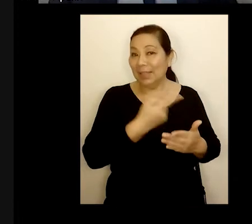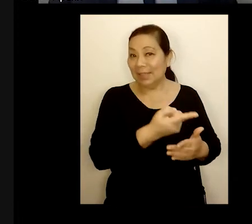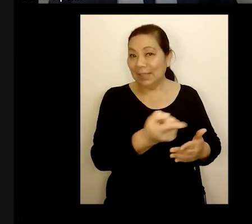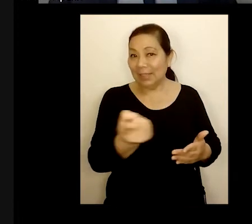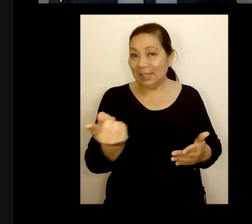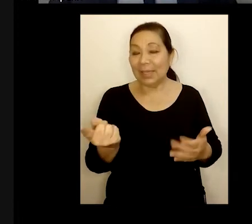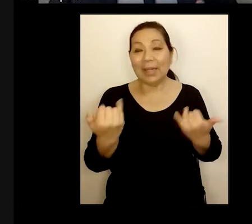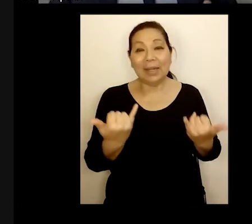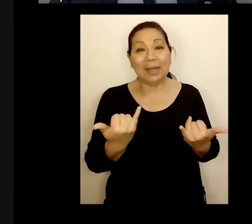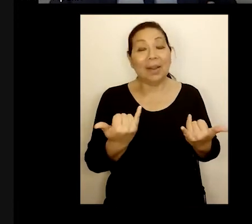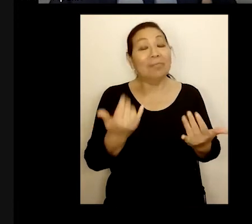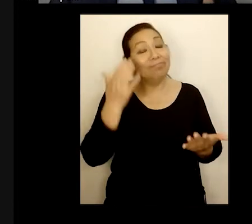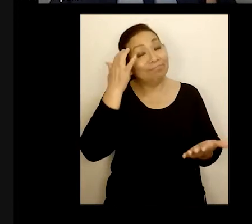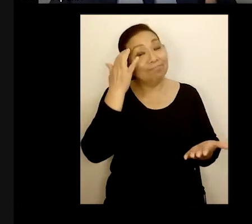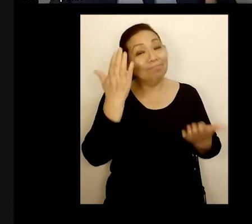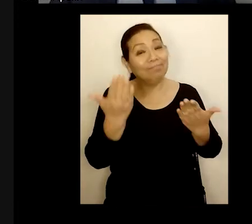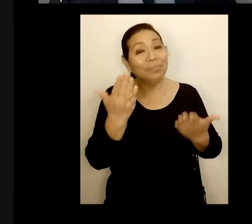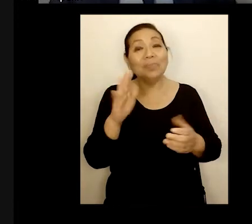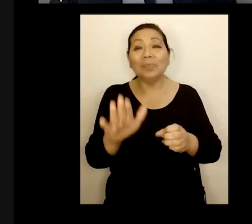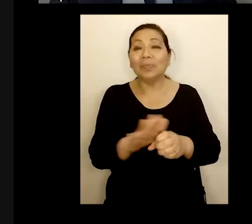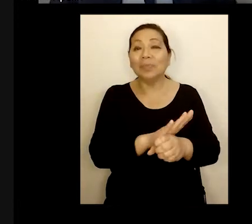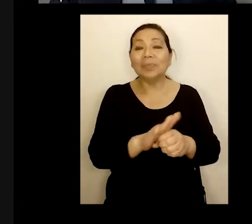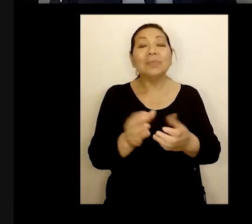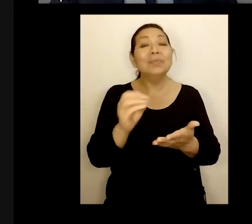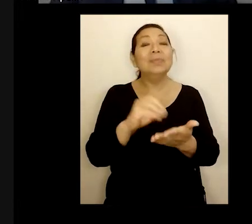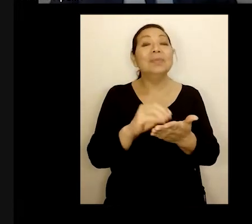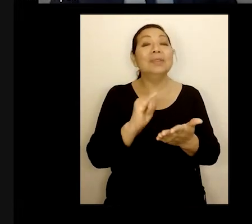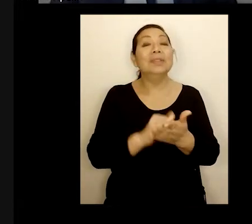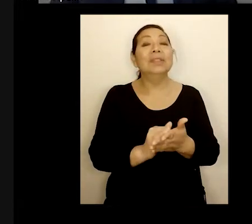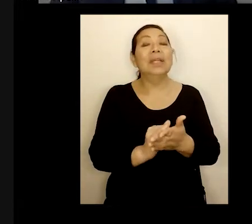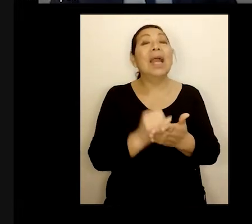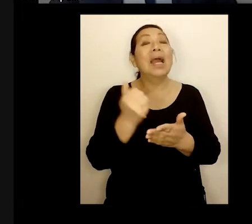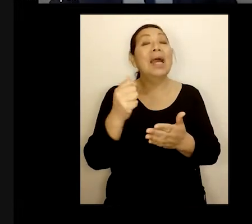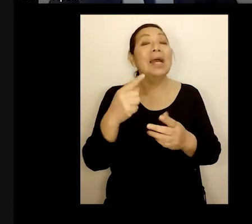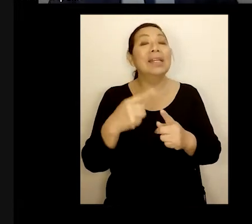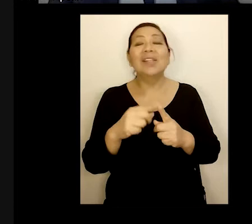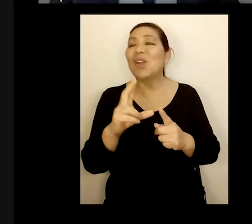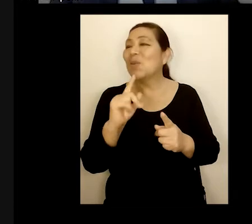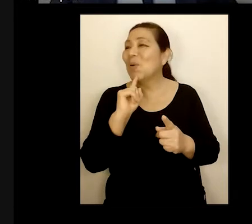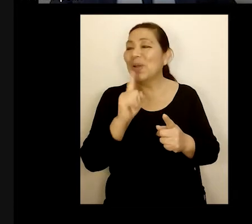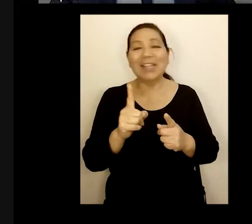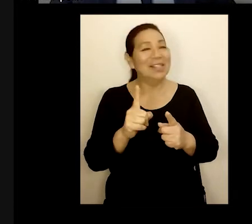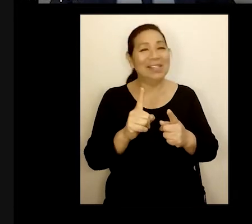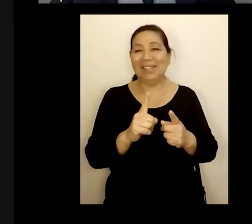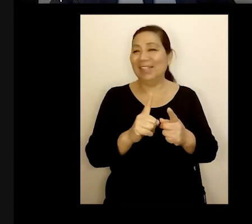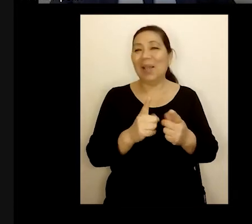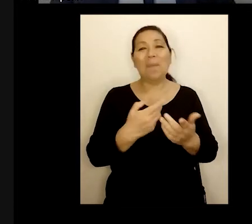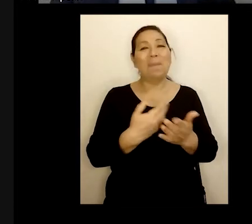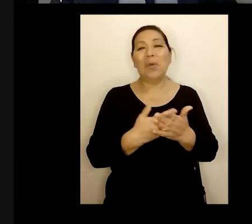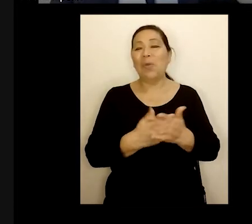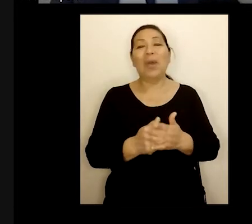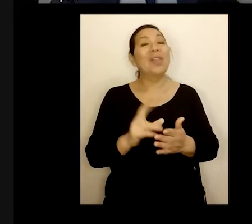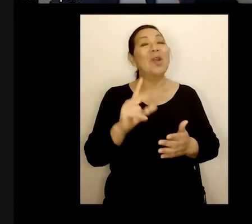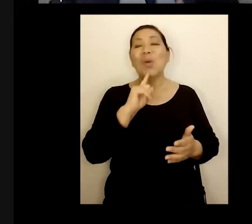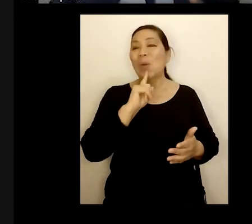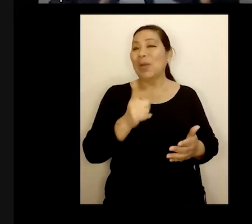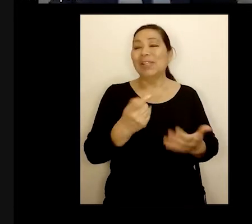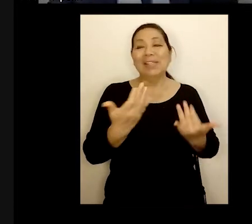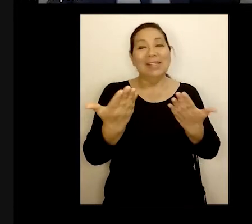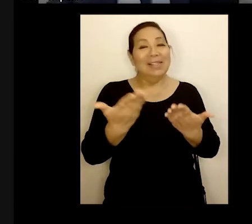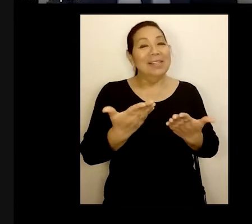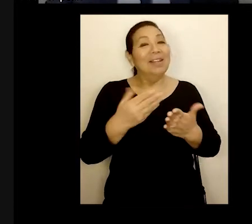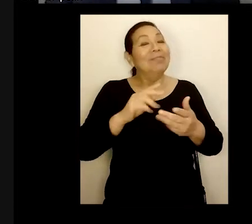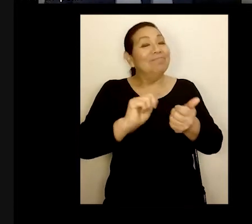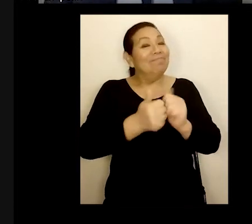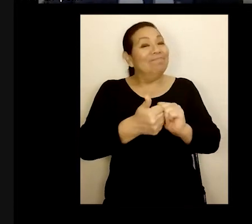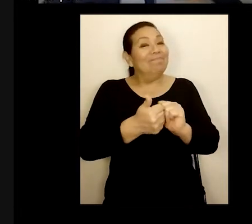magistrados, que la supuesta complejidad alegada por Ares no es un hecho probado. No es que este caso esté